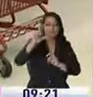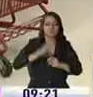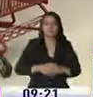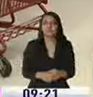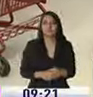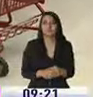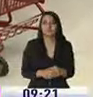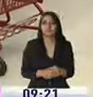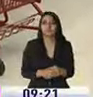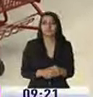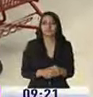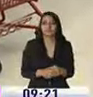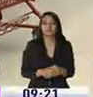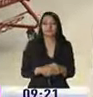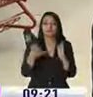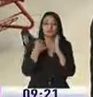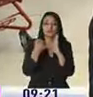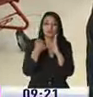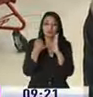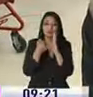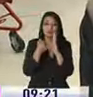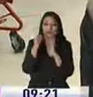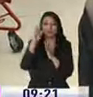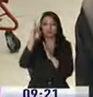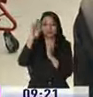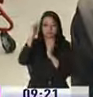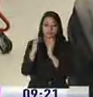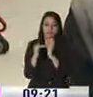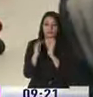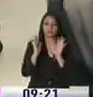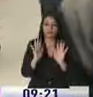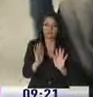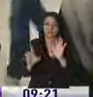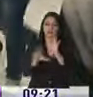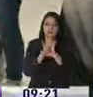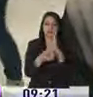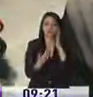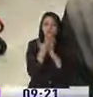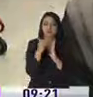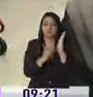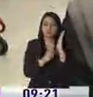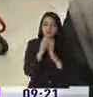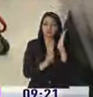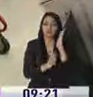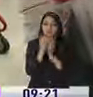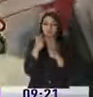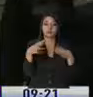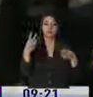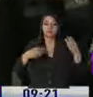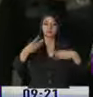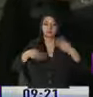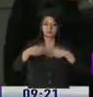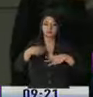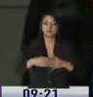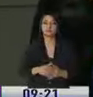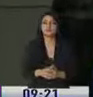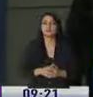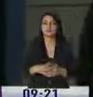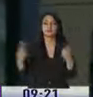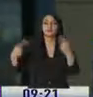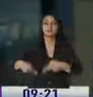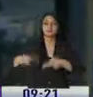la reducción del IVA corresponde a lo establecido dentro de la normativa para el mercado. Por su lado, la aduana del